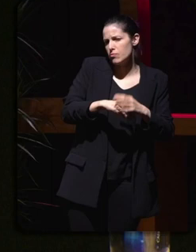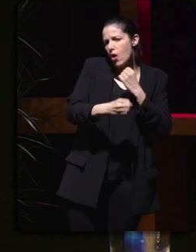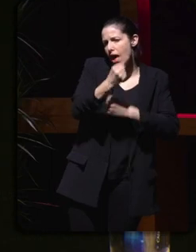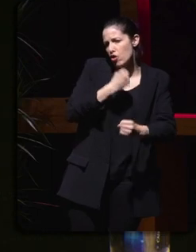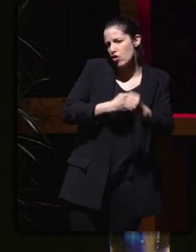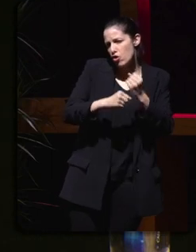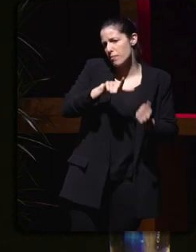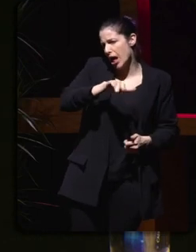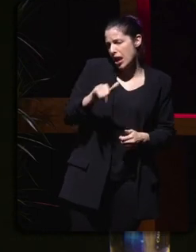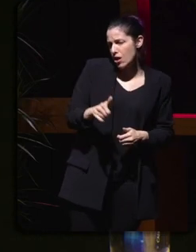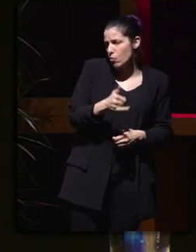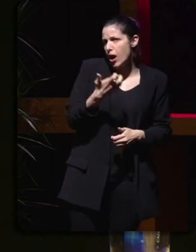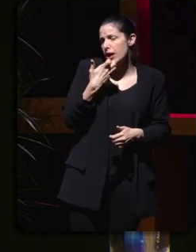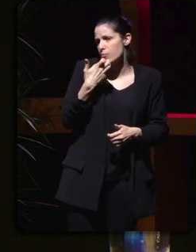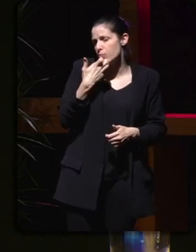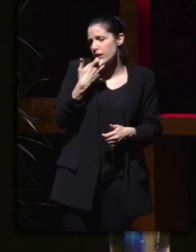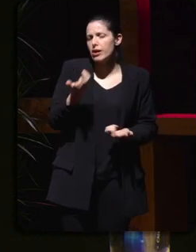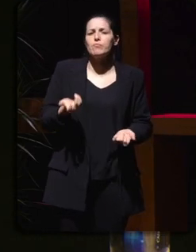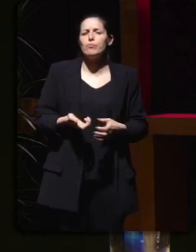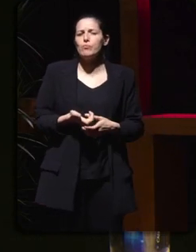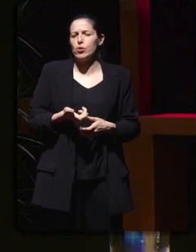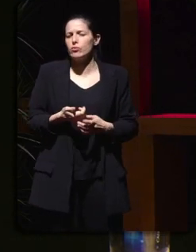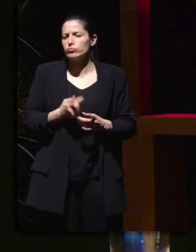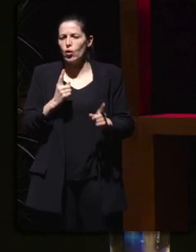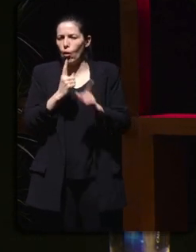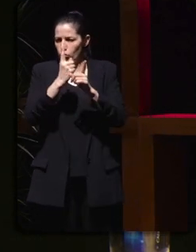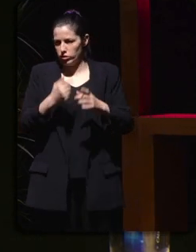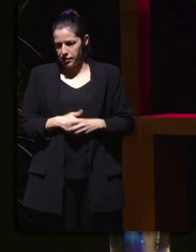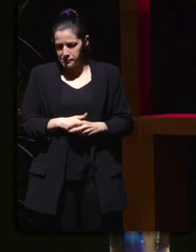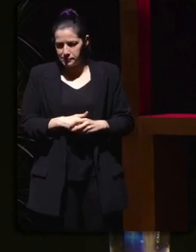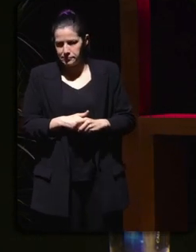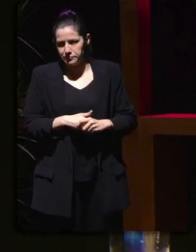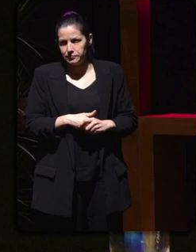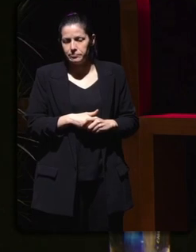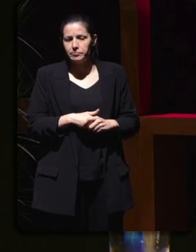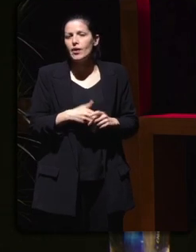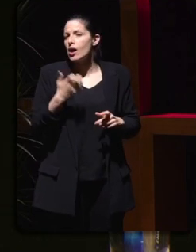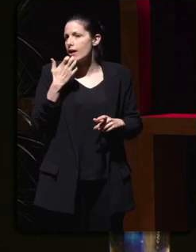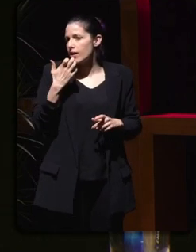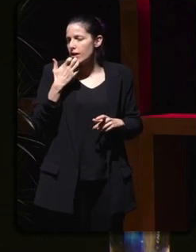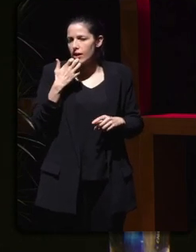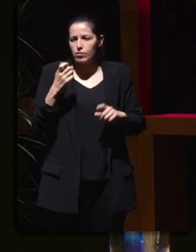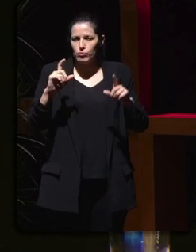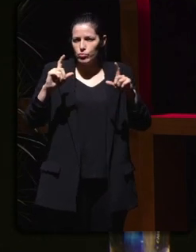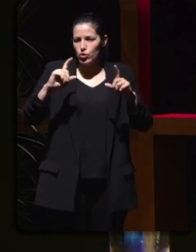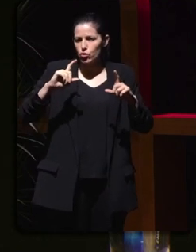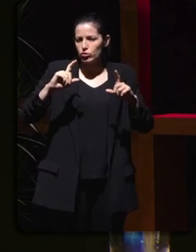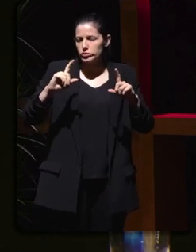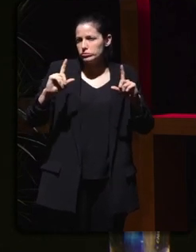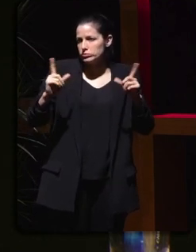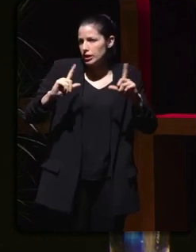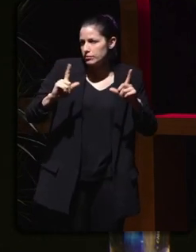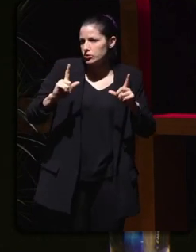un sitio donde decimos o vemos en los medios de comunicación que dicen cuando llega el tiempo te